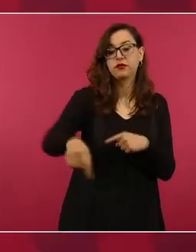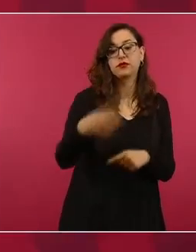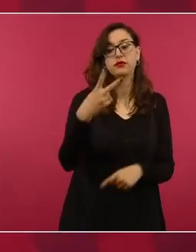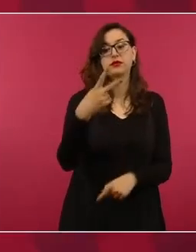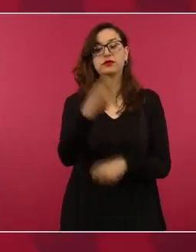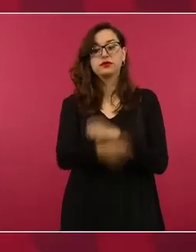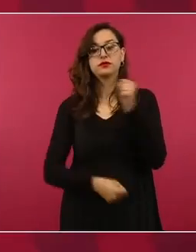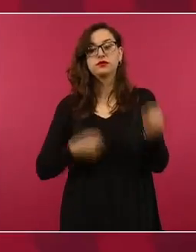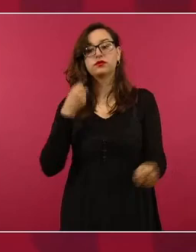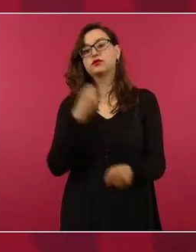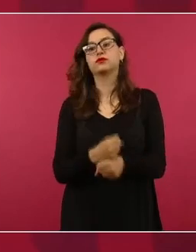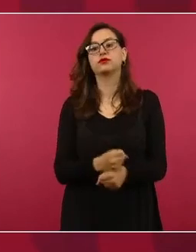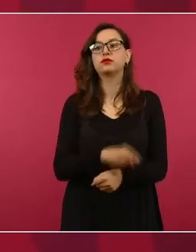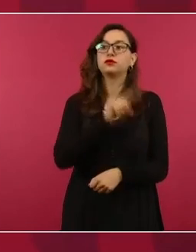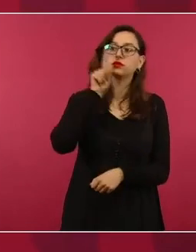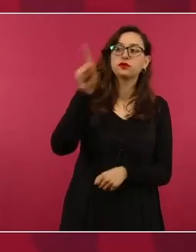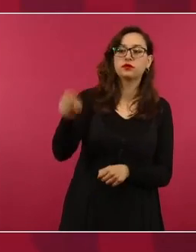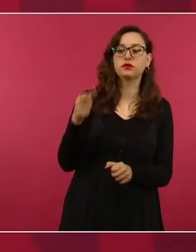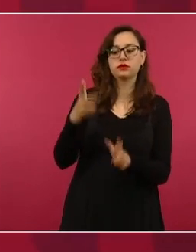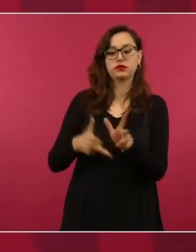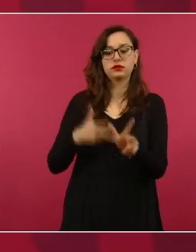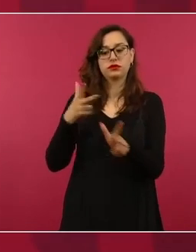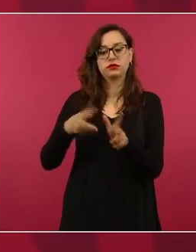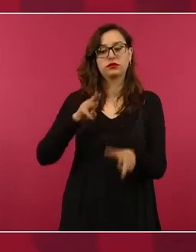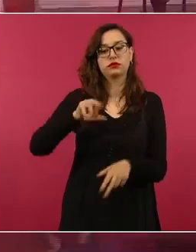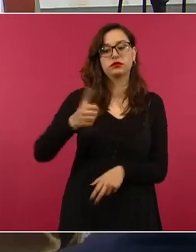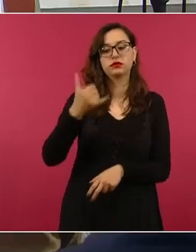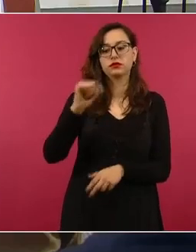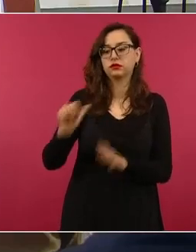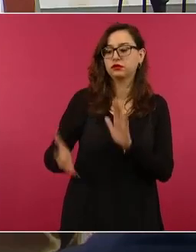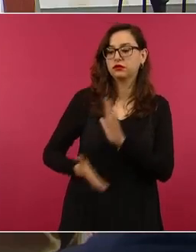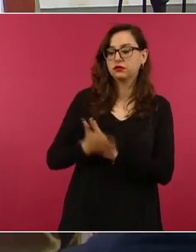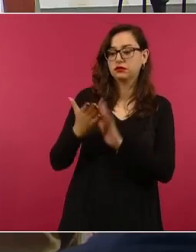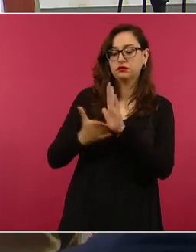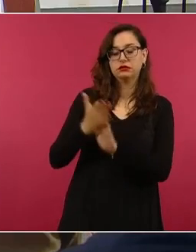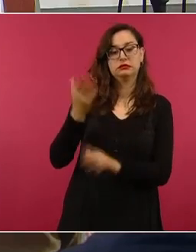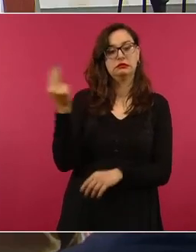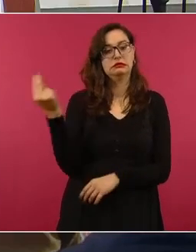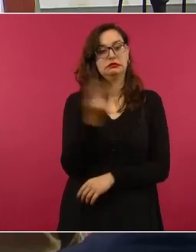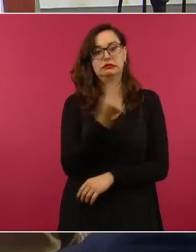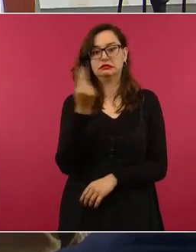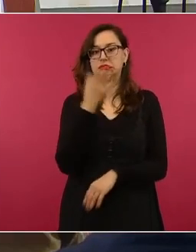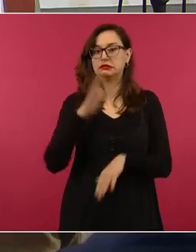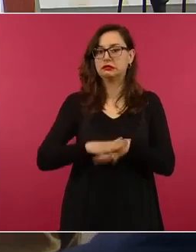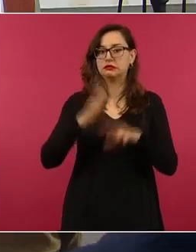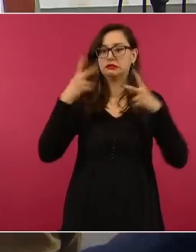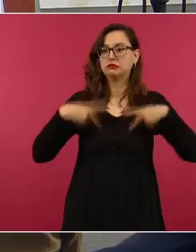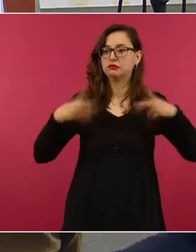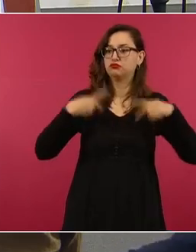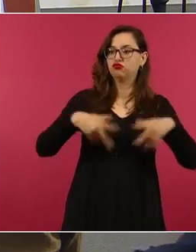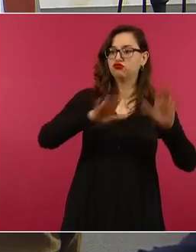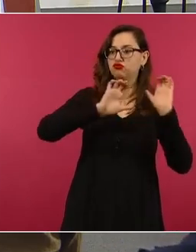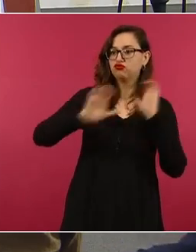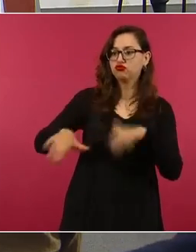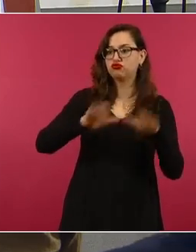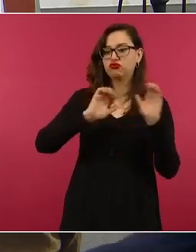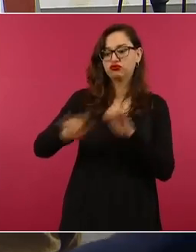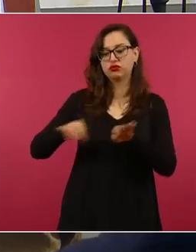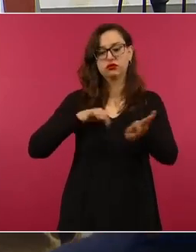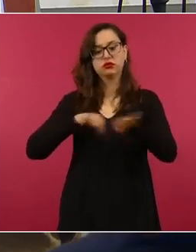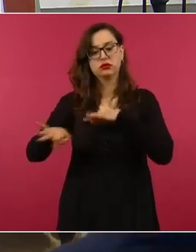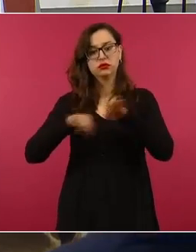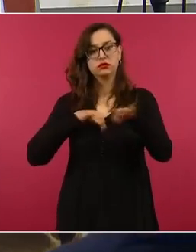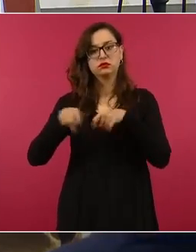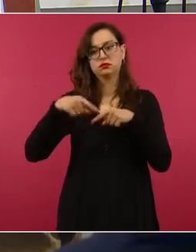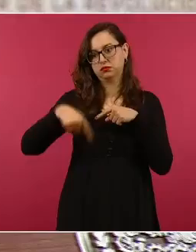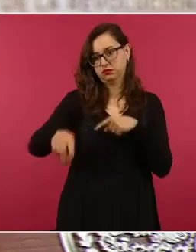obra en el Tren Maya. Sí, así es, en los tramos. Hay todavía mucha posibilidad de trabajo. Y ya